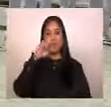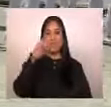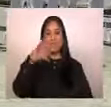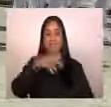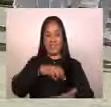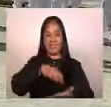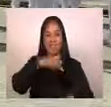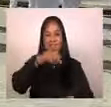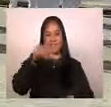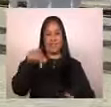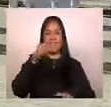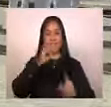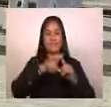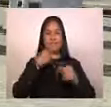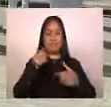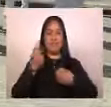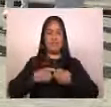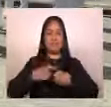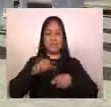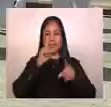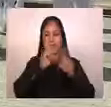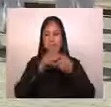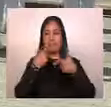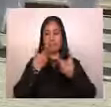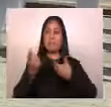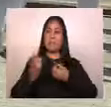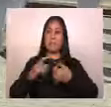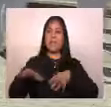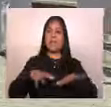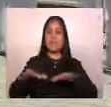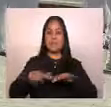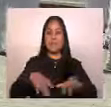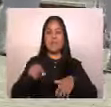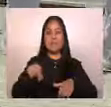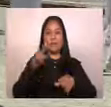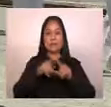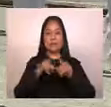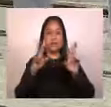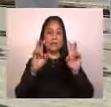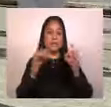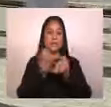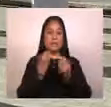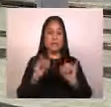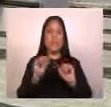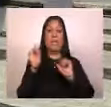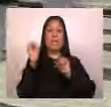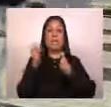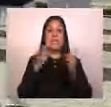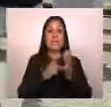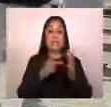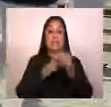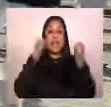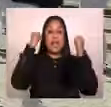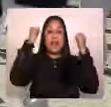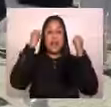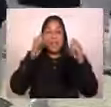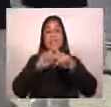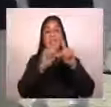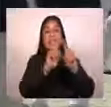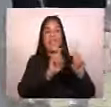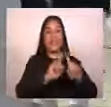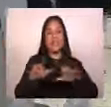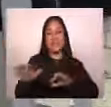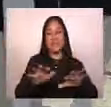organizan con motivo de las fiestas de independencia. 15 veces ganadora del primer lugar en distintos